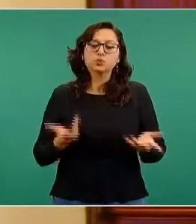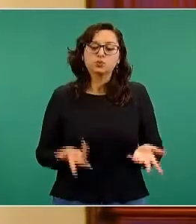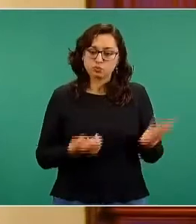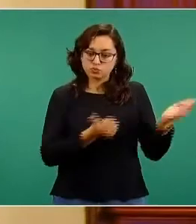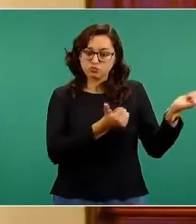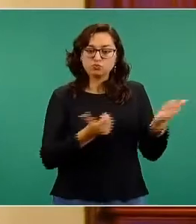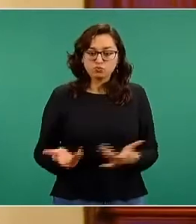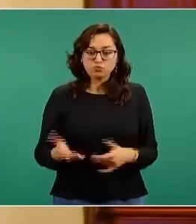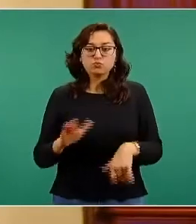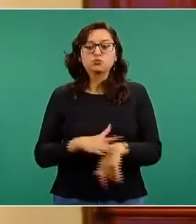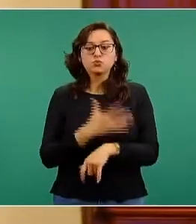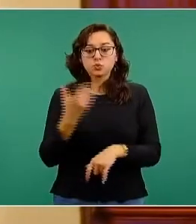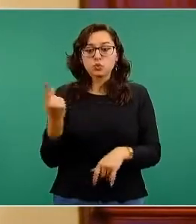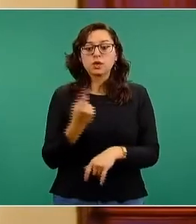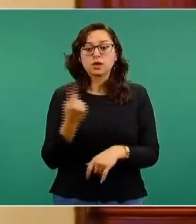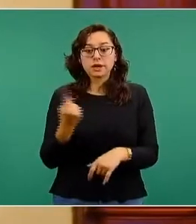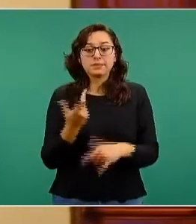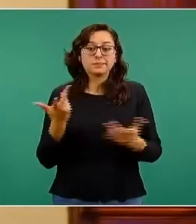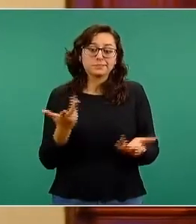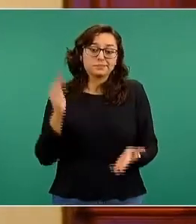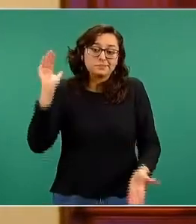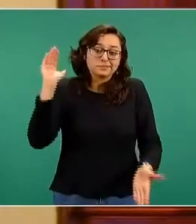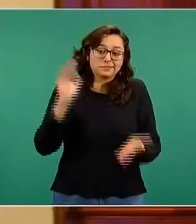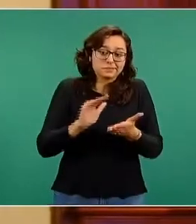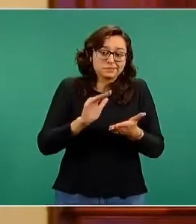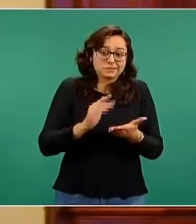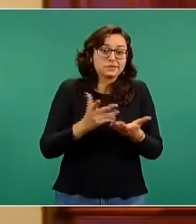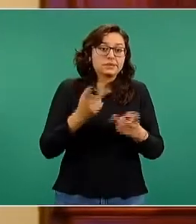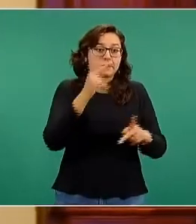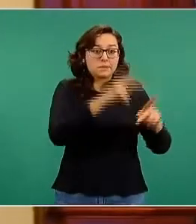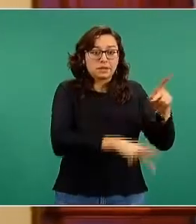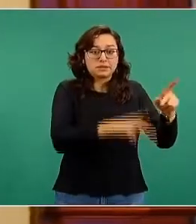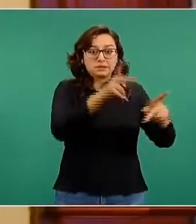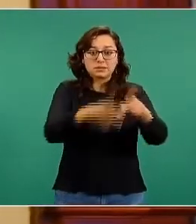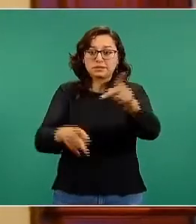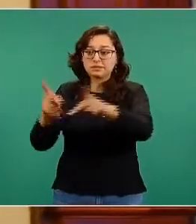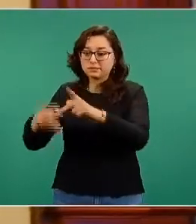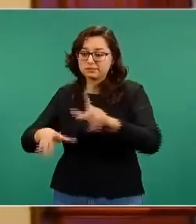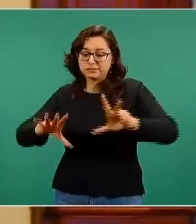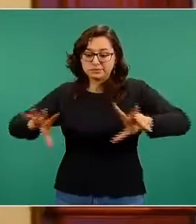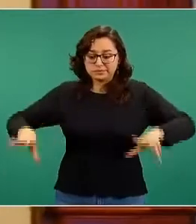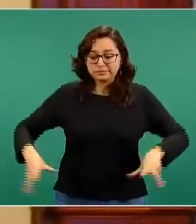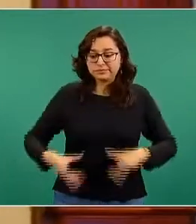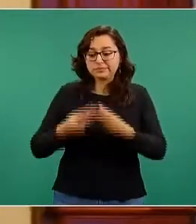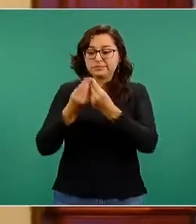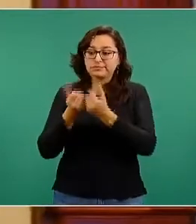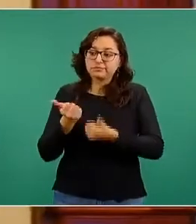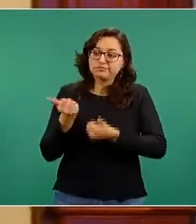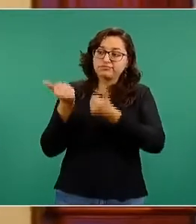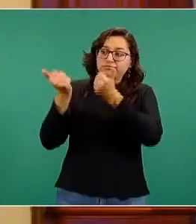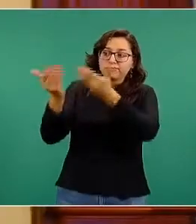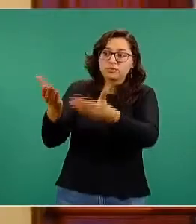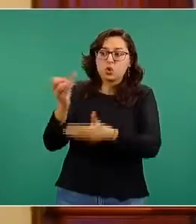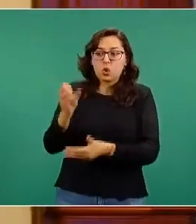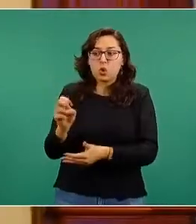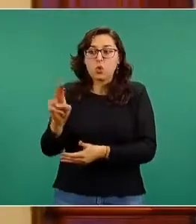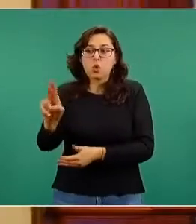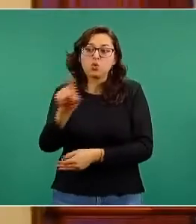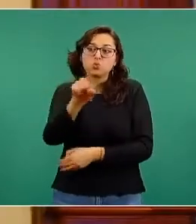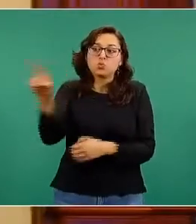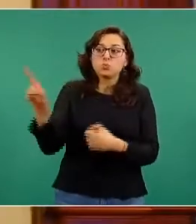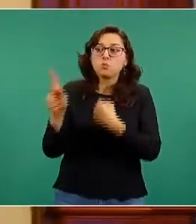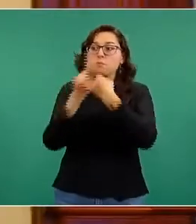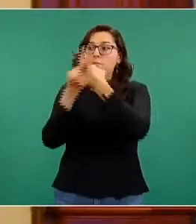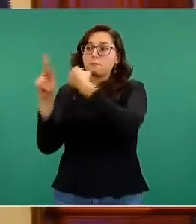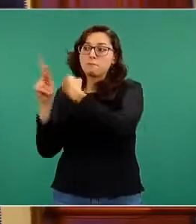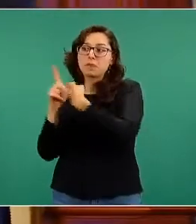medida en que contribuye a la redistribución mundial de vacunas para los países que han tenido nulo o muy